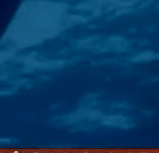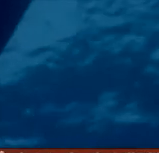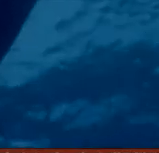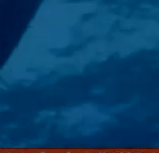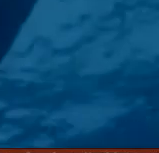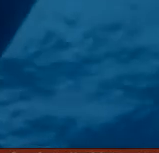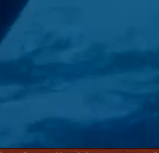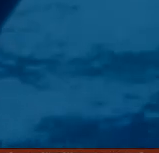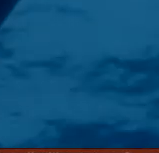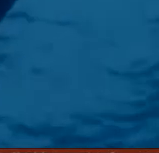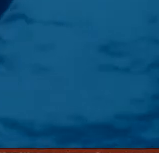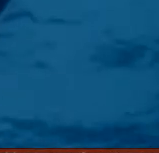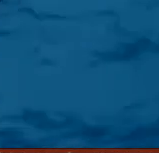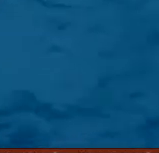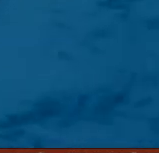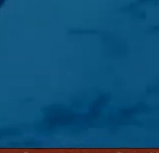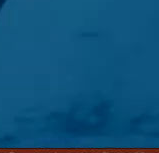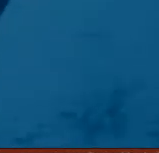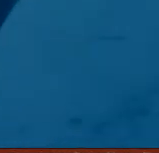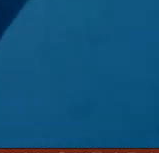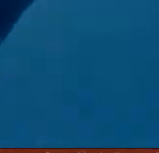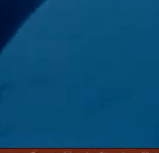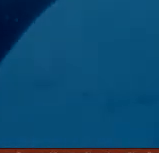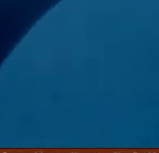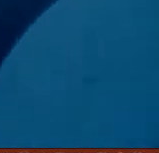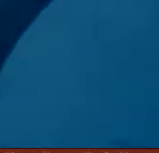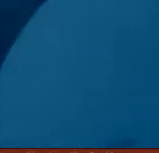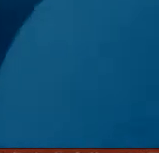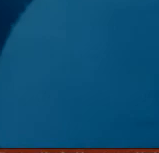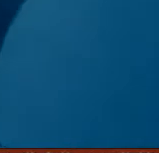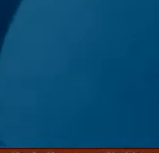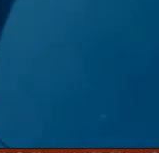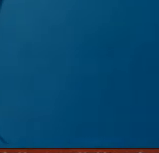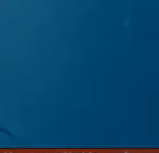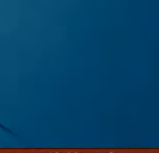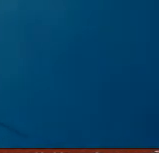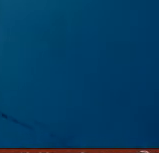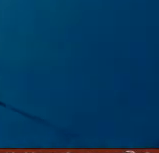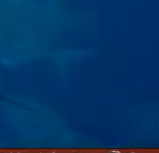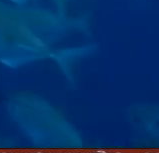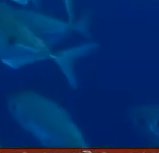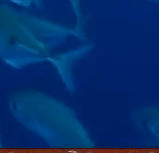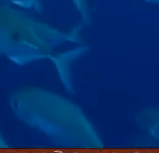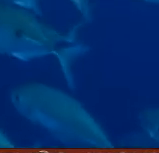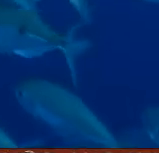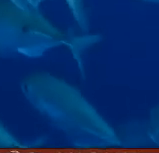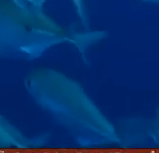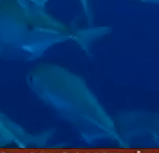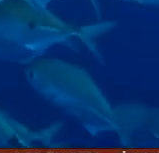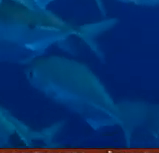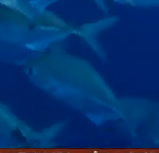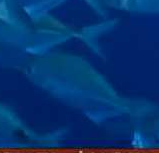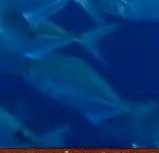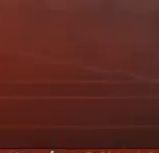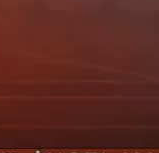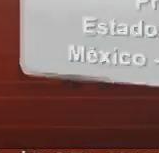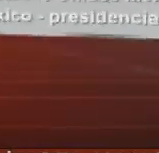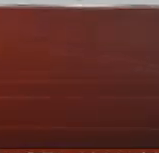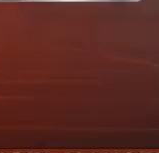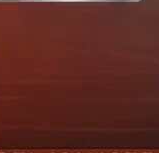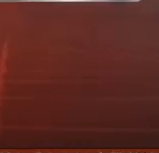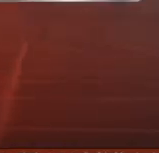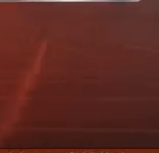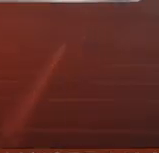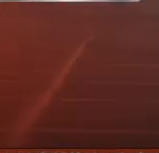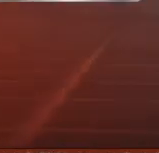por el Comité Mundial reunido en su 40ª edición, celebrada en Estambul, Turquía, sobre la base de un expediente elaborado por la Semarnat.